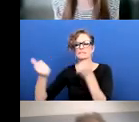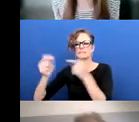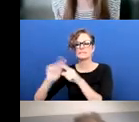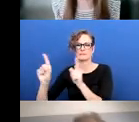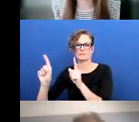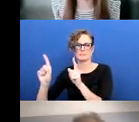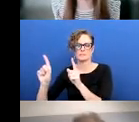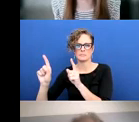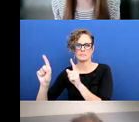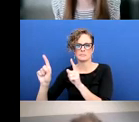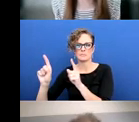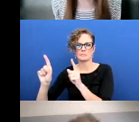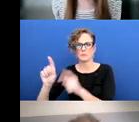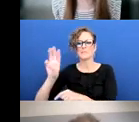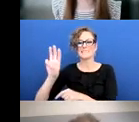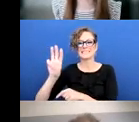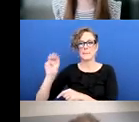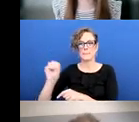viene de otro rubro federal